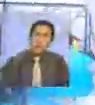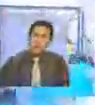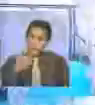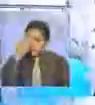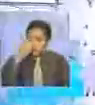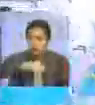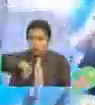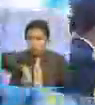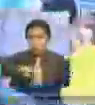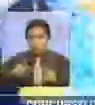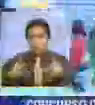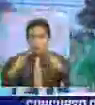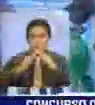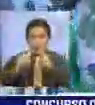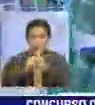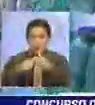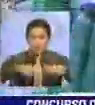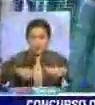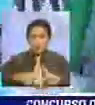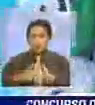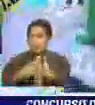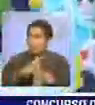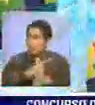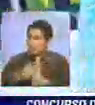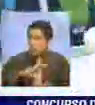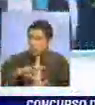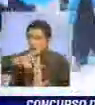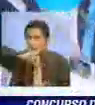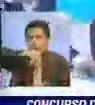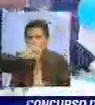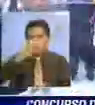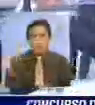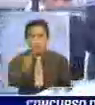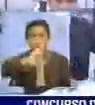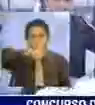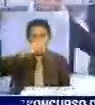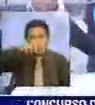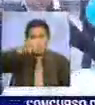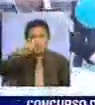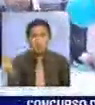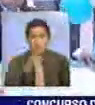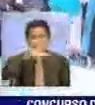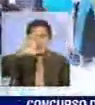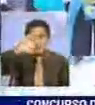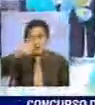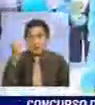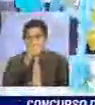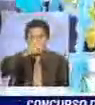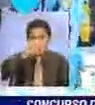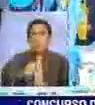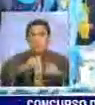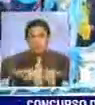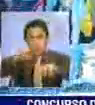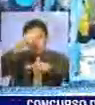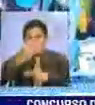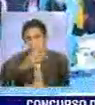las orillas. Bueno, queridos amigos, esto es el Colegio José Joaquín Gallegos Lara. Señor Andrés Jumbrut, usted tiene más